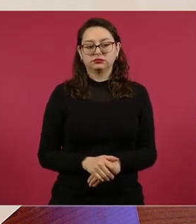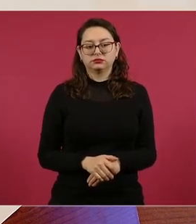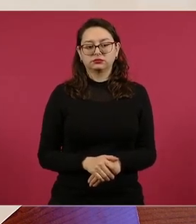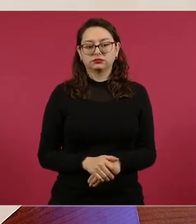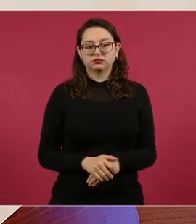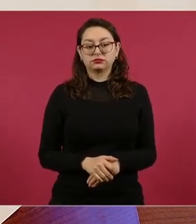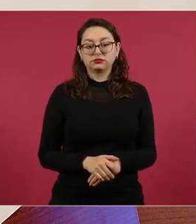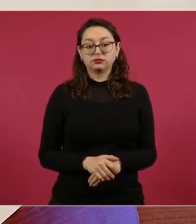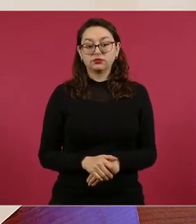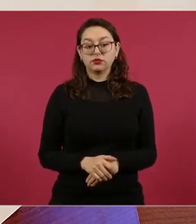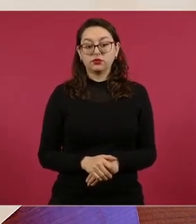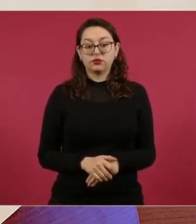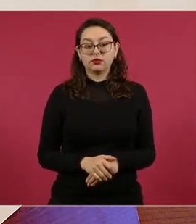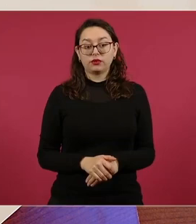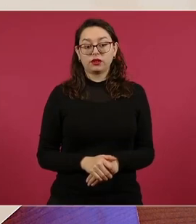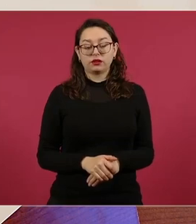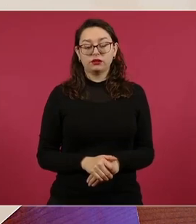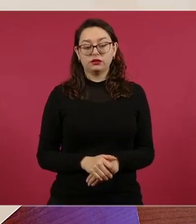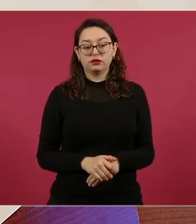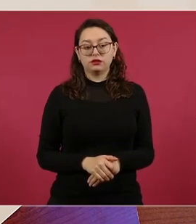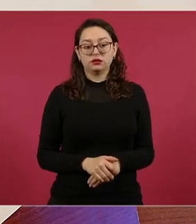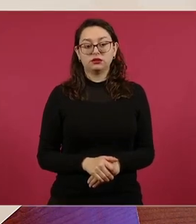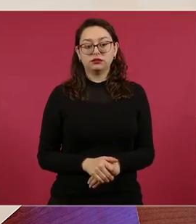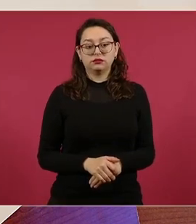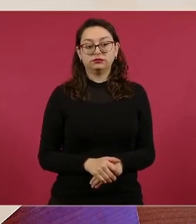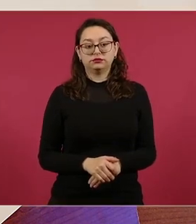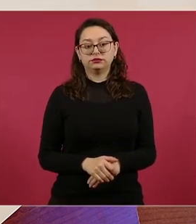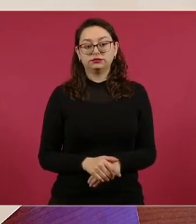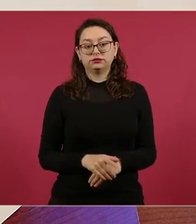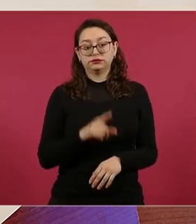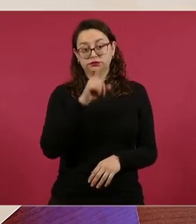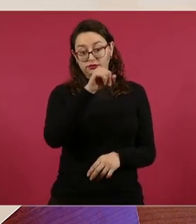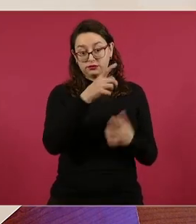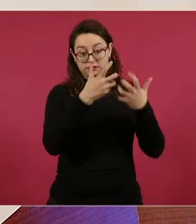¿Saben cuál fue la historia de esa refinería?